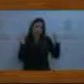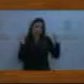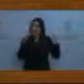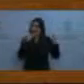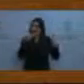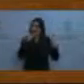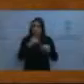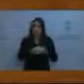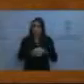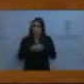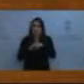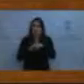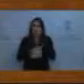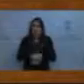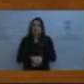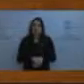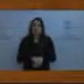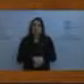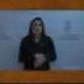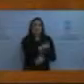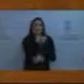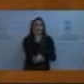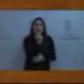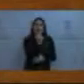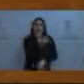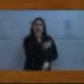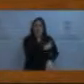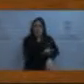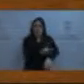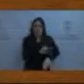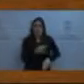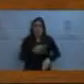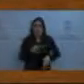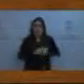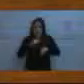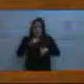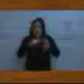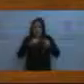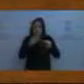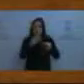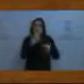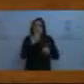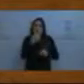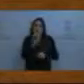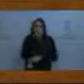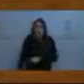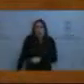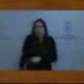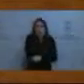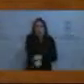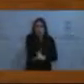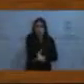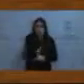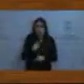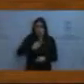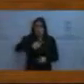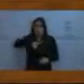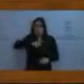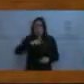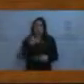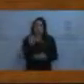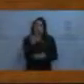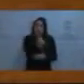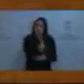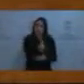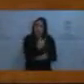concluyendo, presidente, perdón. Apoya el deporte asturiano. El bolo asturiano, nosotros, en esos presupuestos que apoyamos, y por eso SAE, intentamos, en una